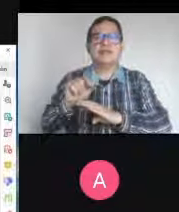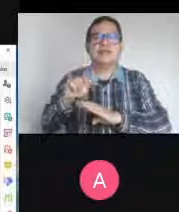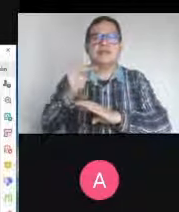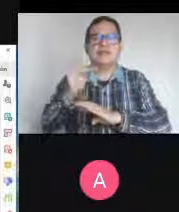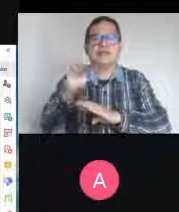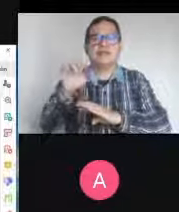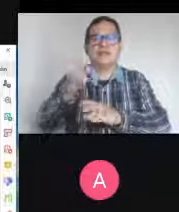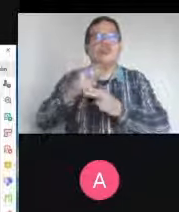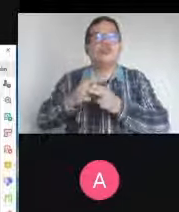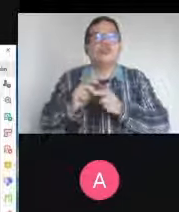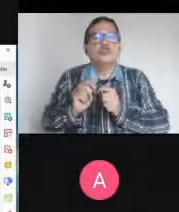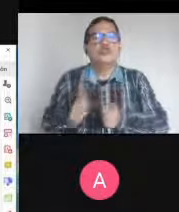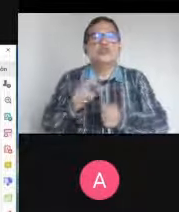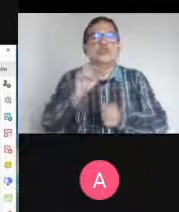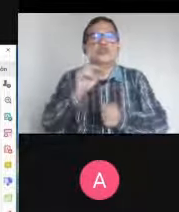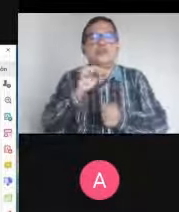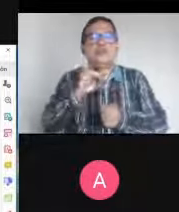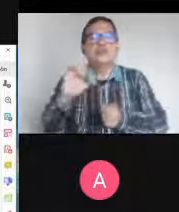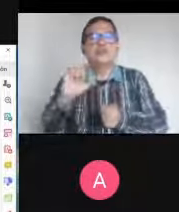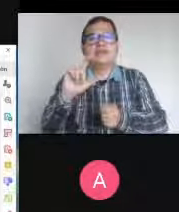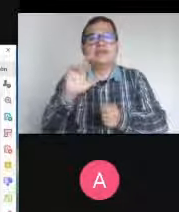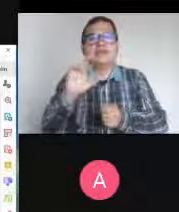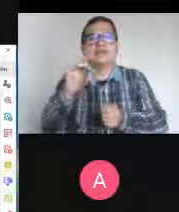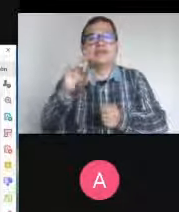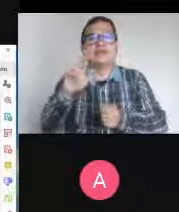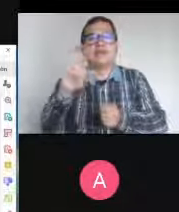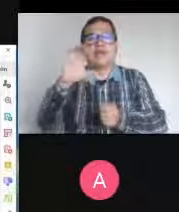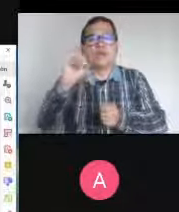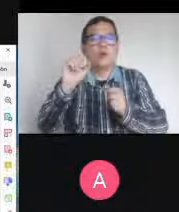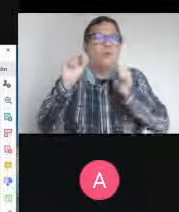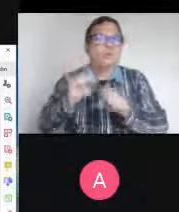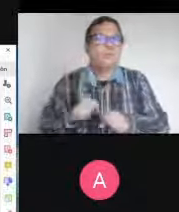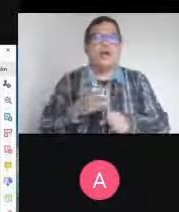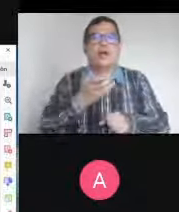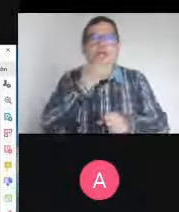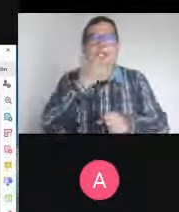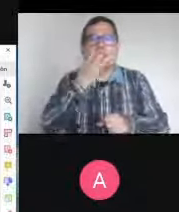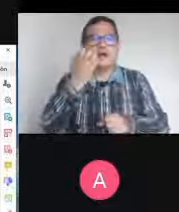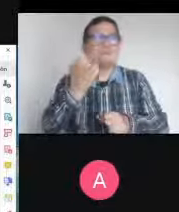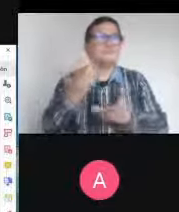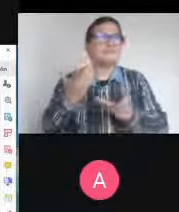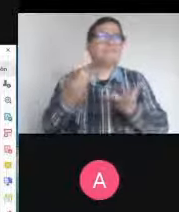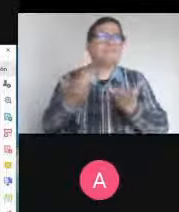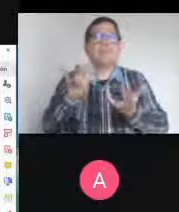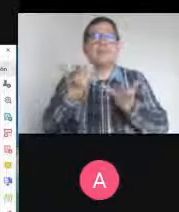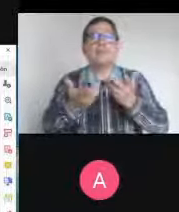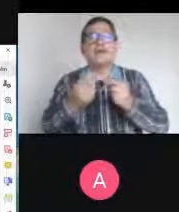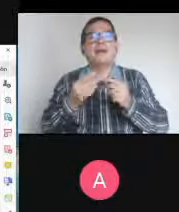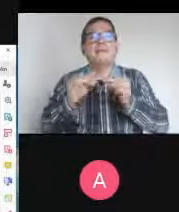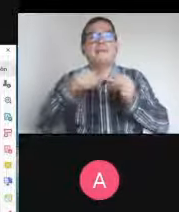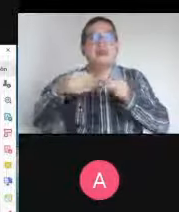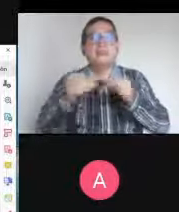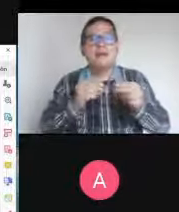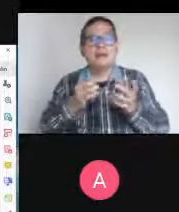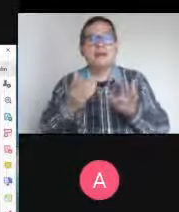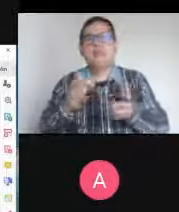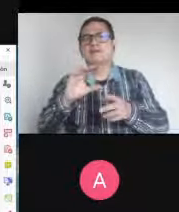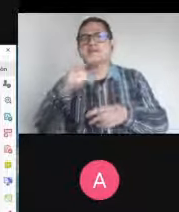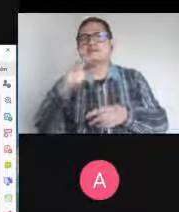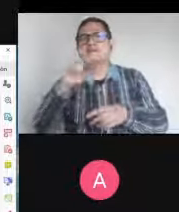dieléctrico y puede ser de aire, de cerámica, papel o mica, pues